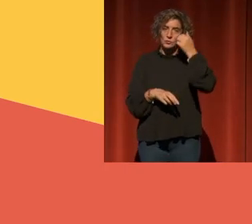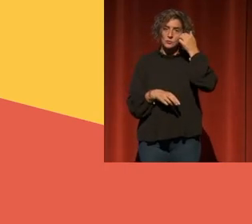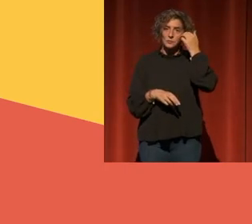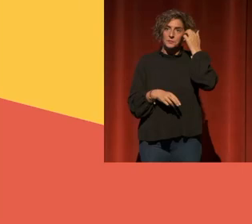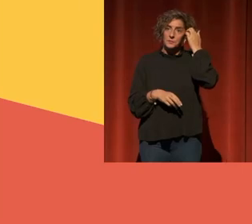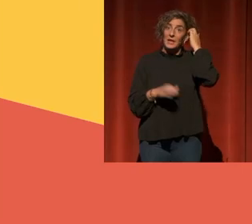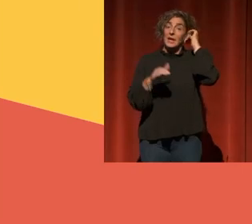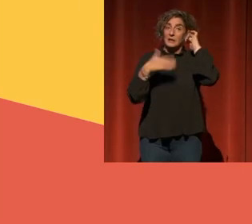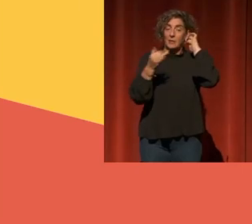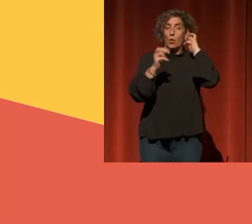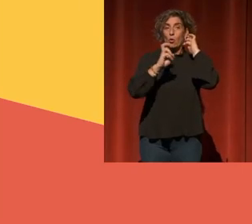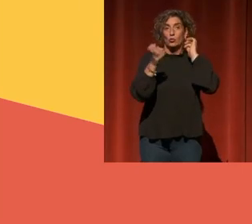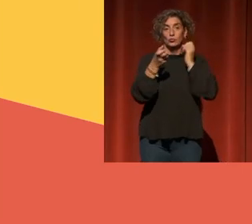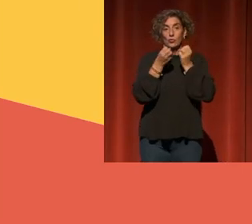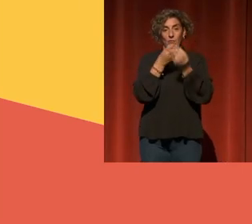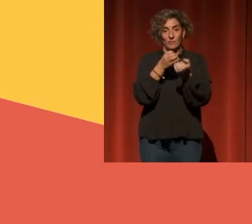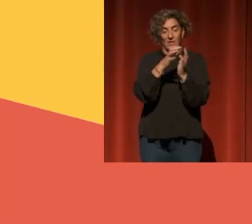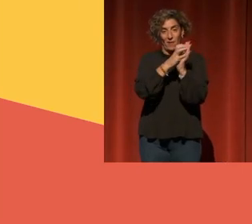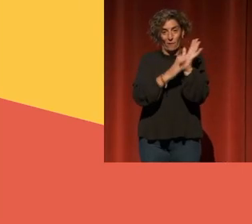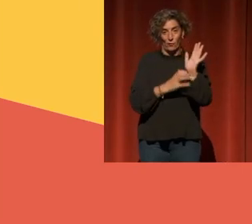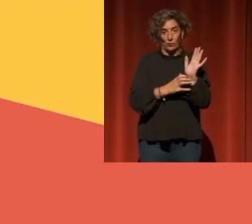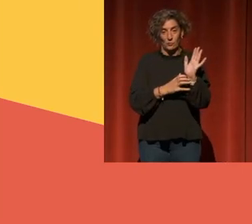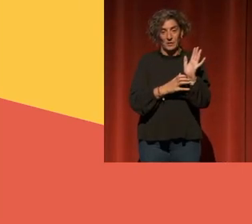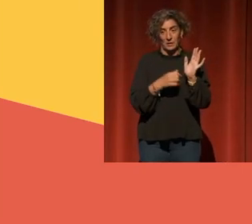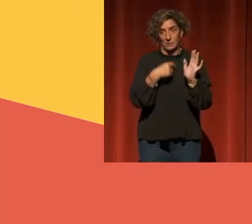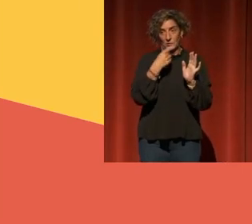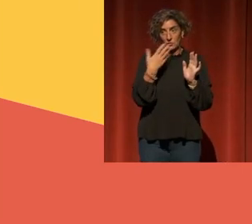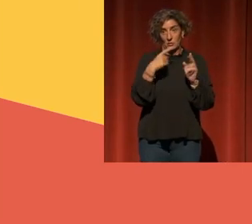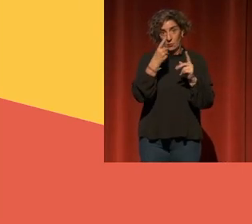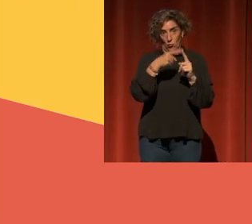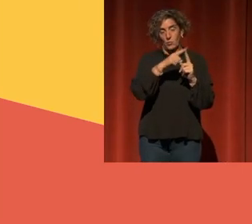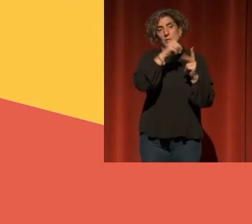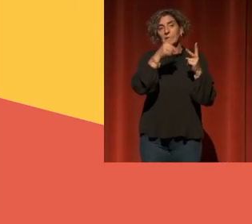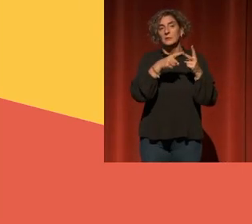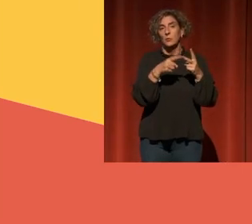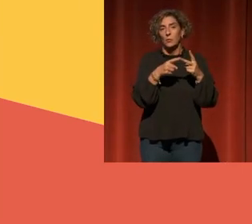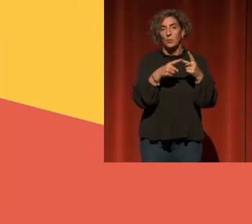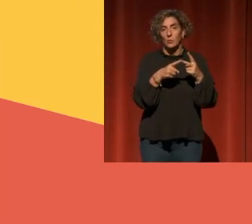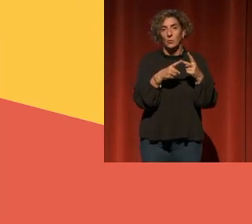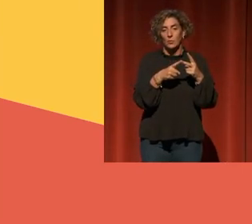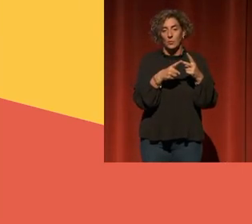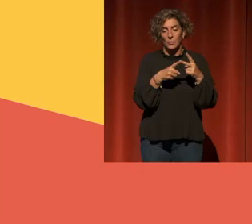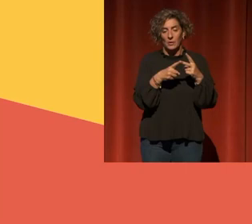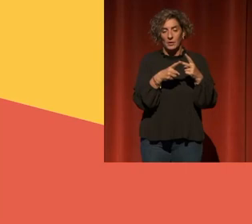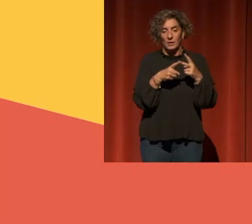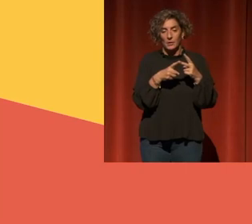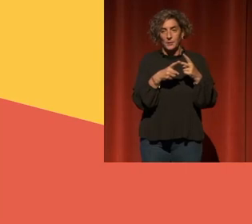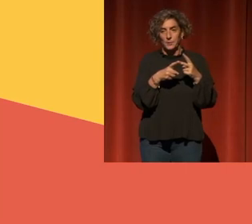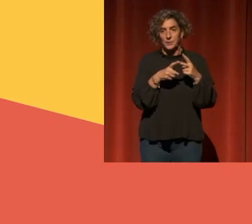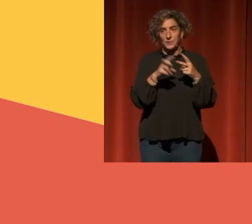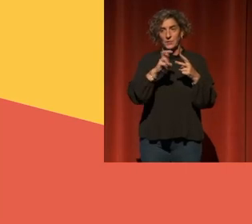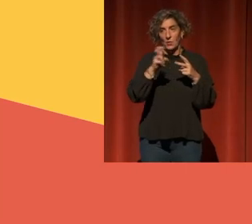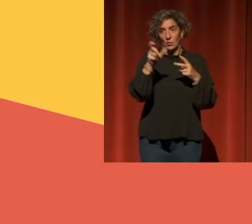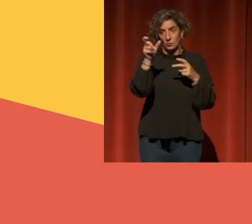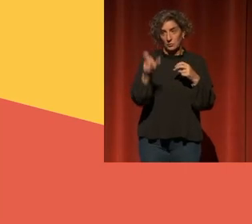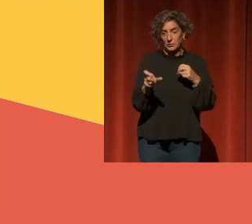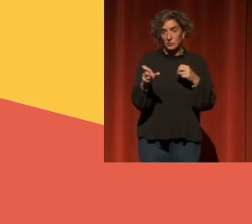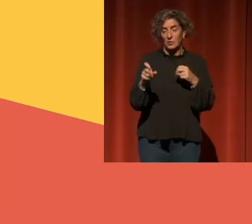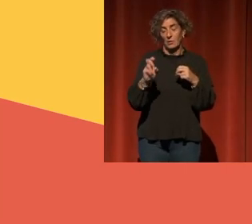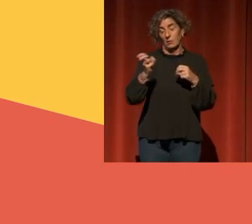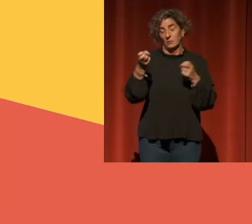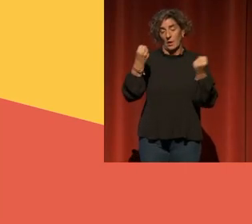informe también que me gustaría destacar como he dicho antes que es el informe de lyson Barbara lyson con junto a otros